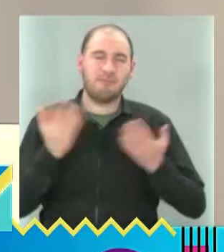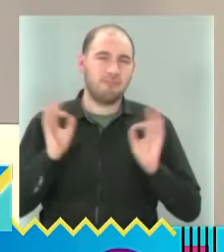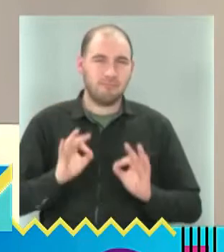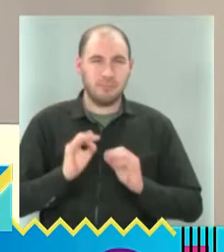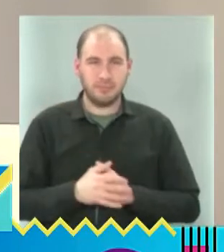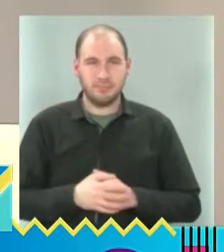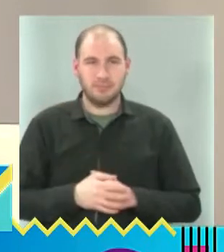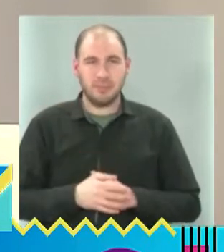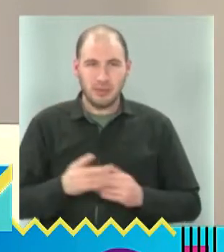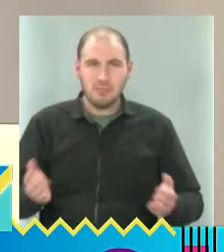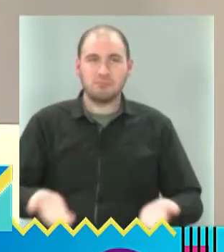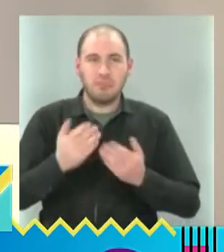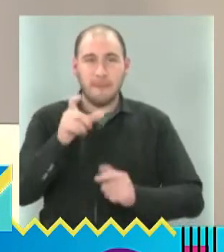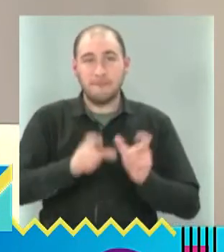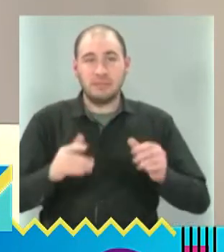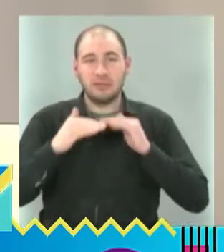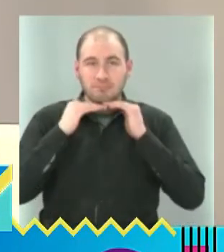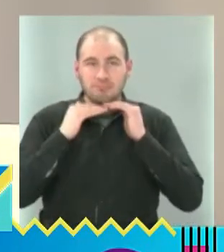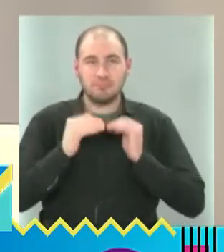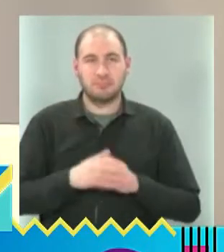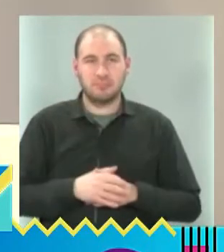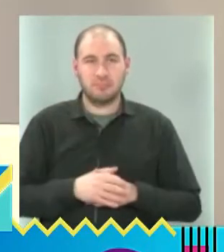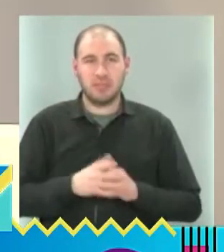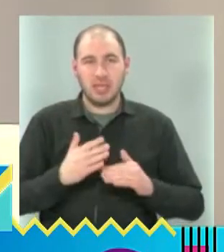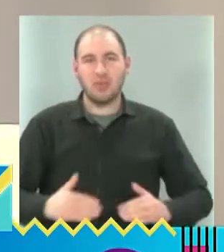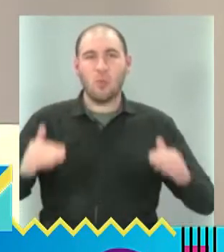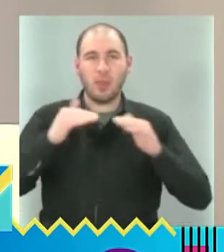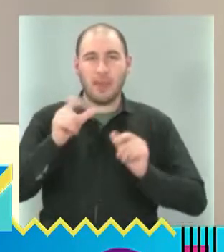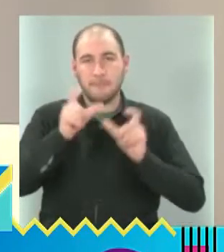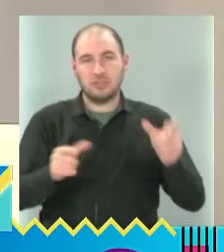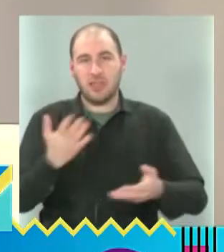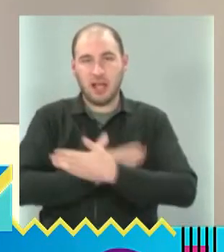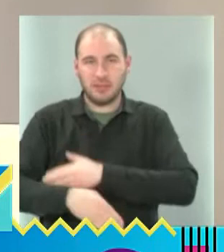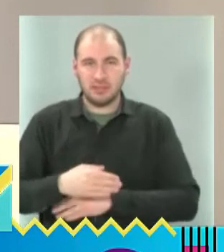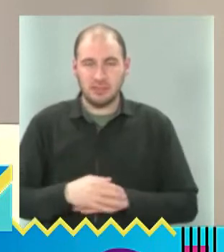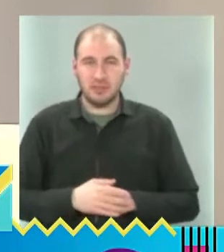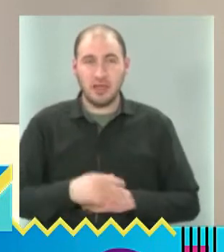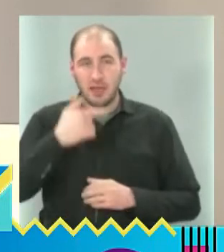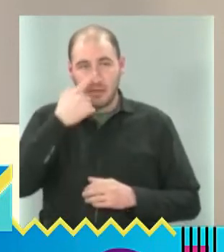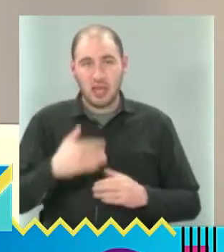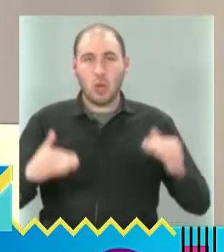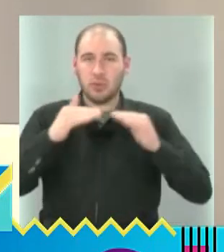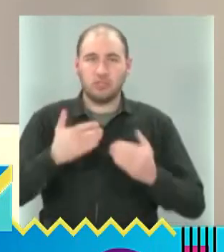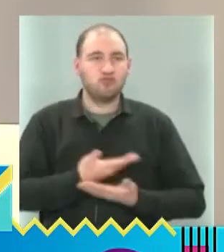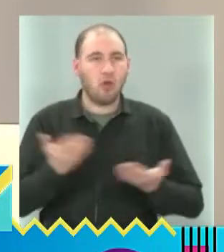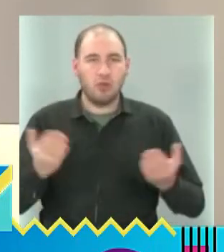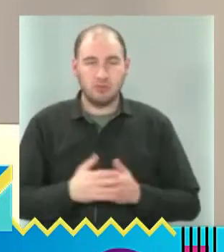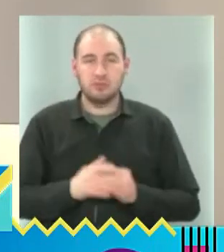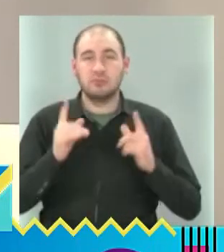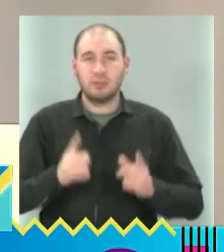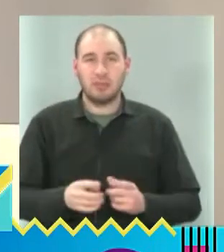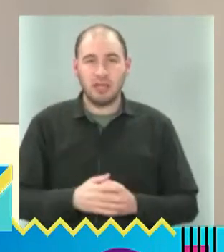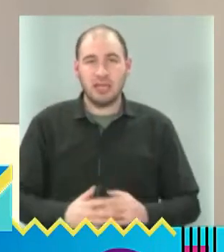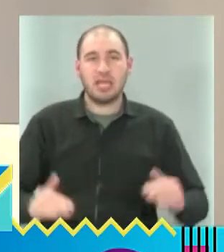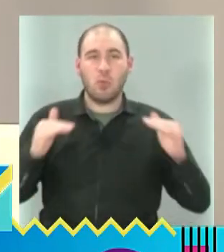gigante. Bueno, anímense los que están viendo a la igualdad con las personas con discapacidad y en definitiva la igualdad entre todos y sobre todo